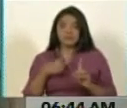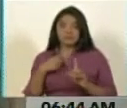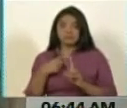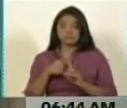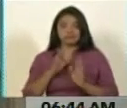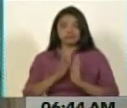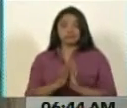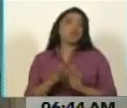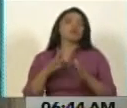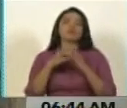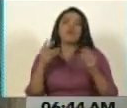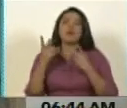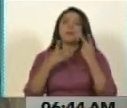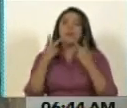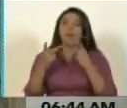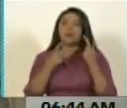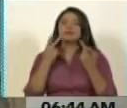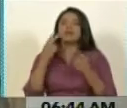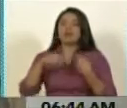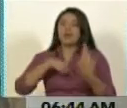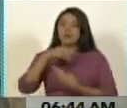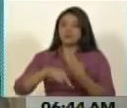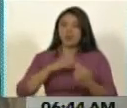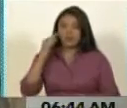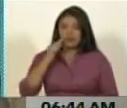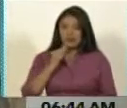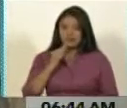las políticas públicas que hace la Revolución Bolivariana.